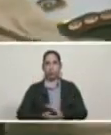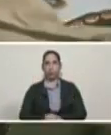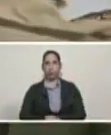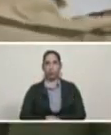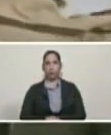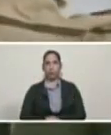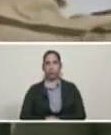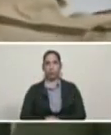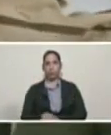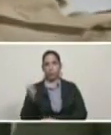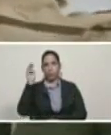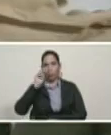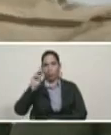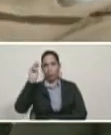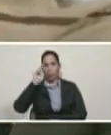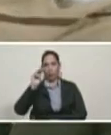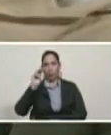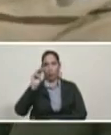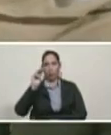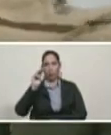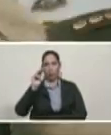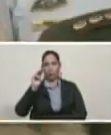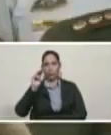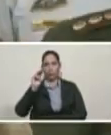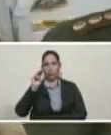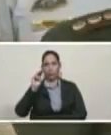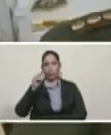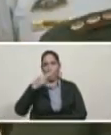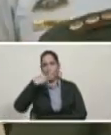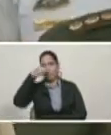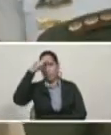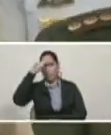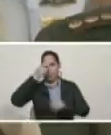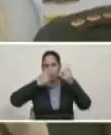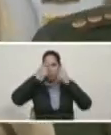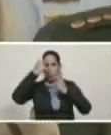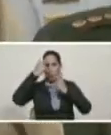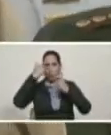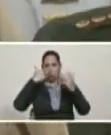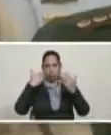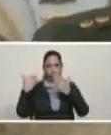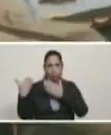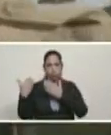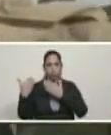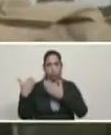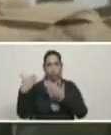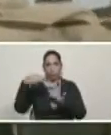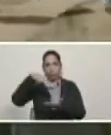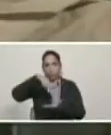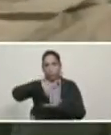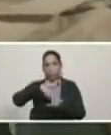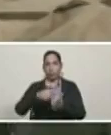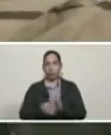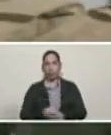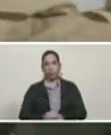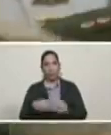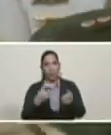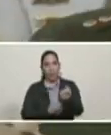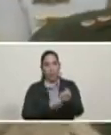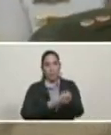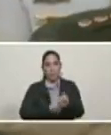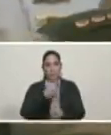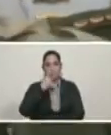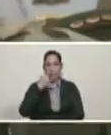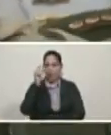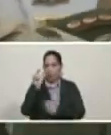al maestro Hugo de los Reyes Chávez, padre de nuestro comandante, presente, a sus hermanos Adán,